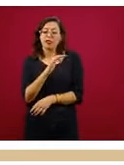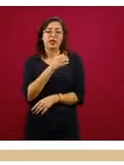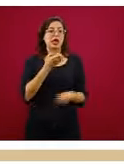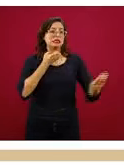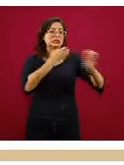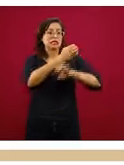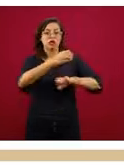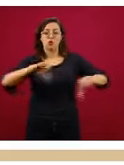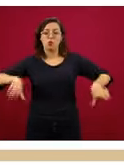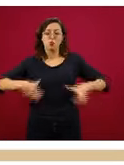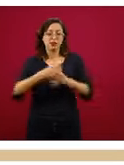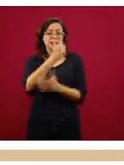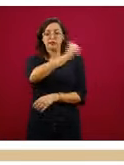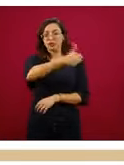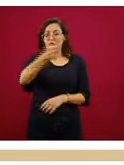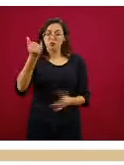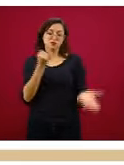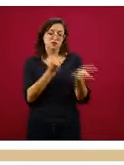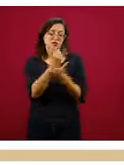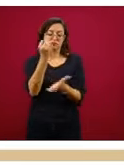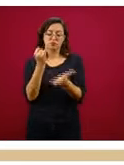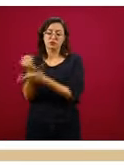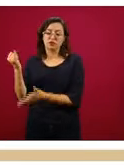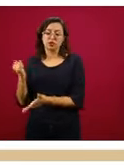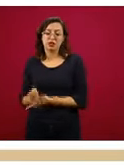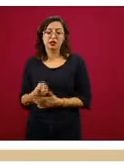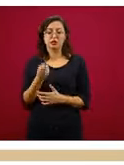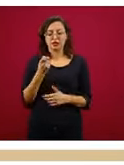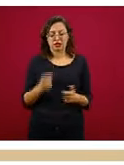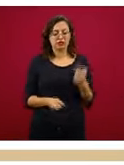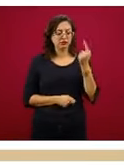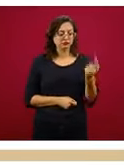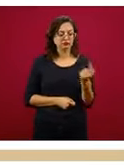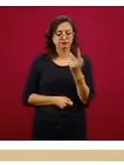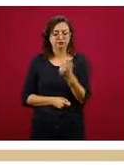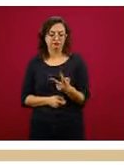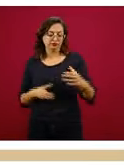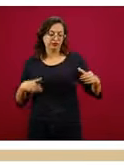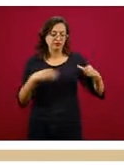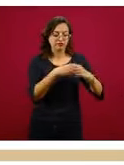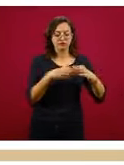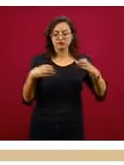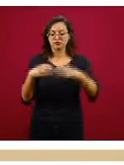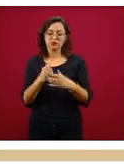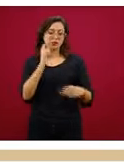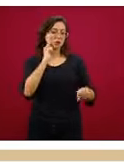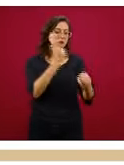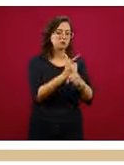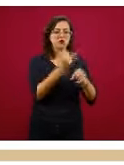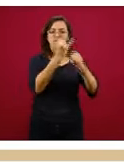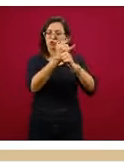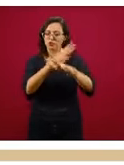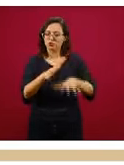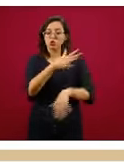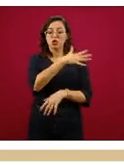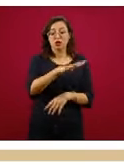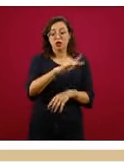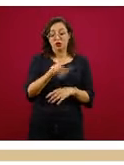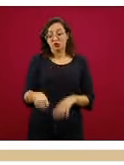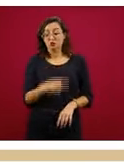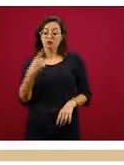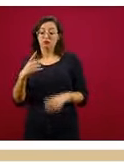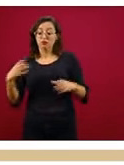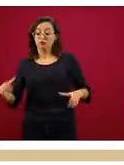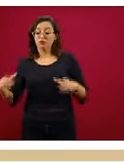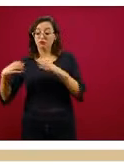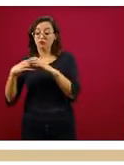y localidad irá viendo. Pero son las brigadas de promoción, que principalmente es la identificación y la promoción general. Después hay brigadas especializadas que